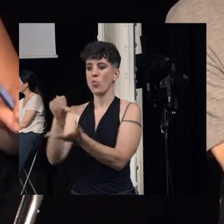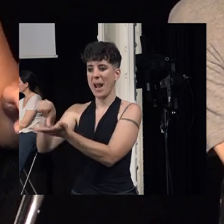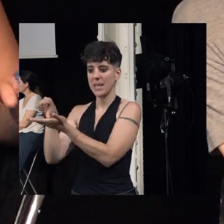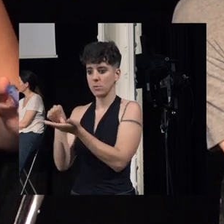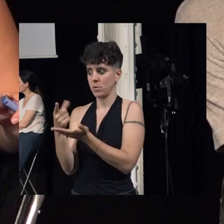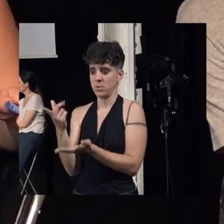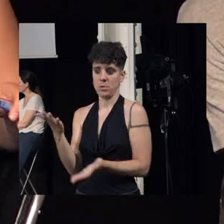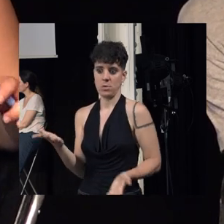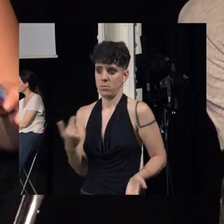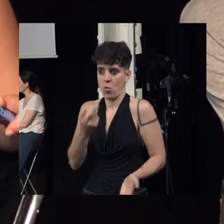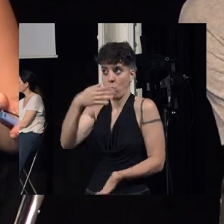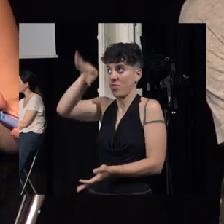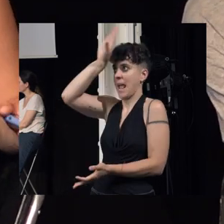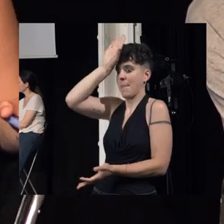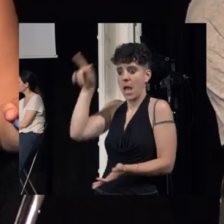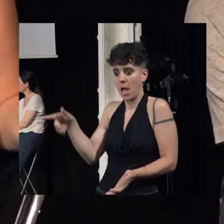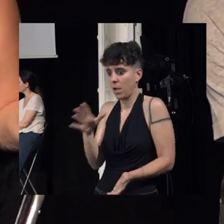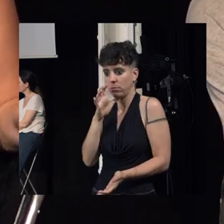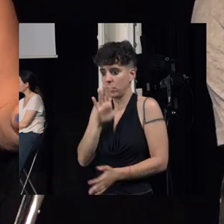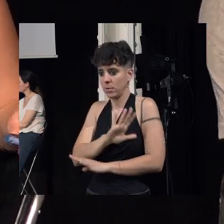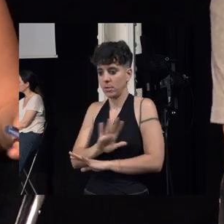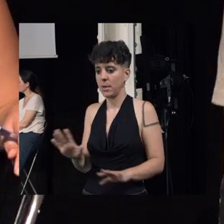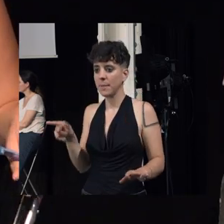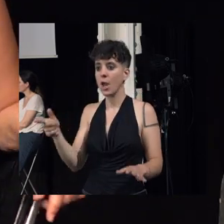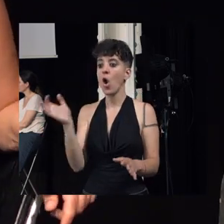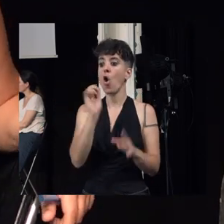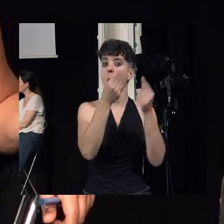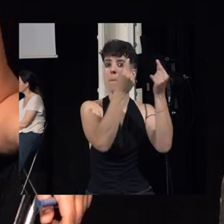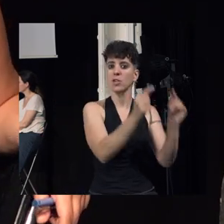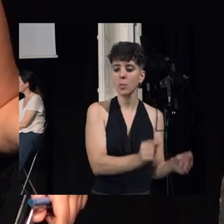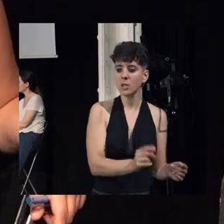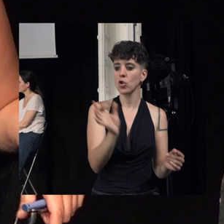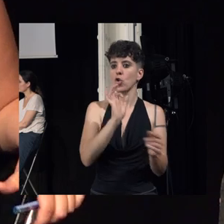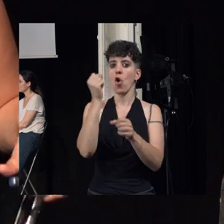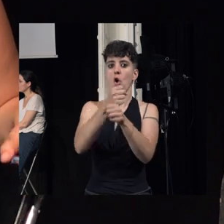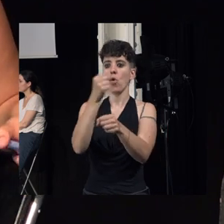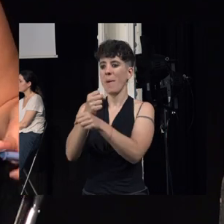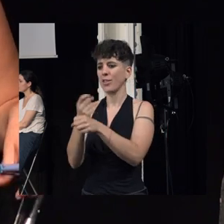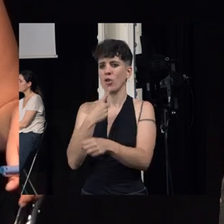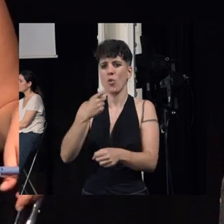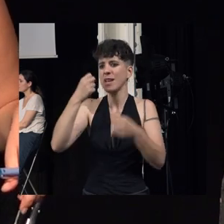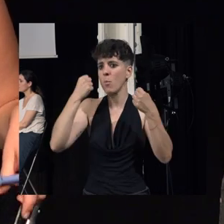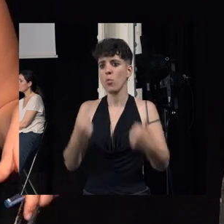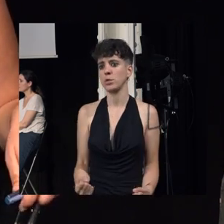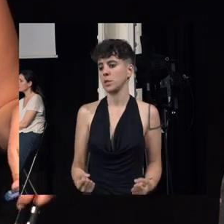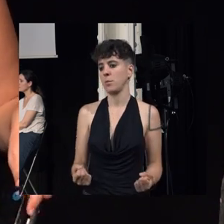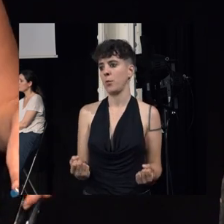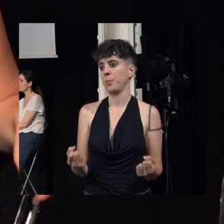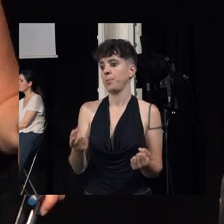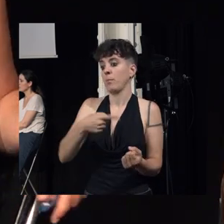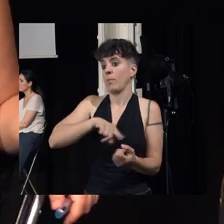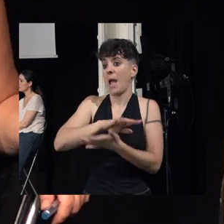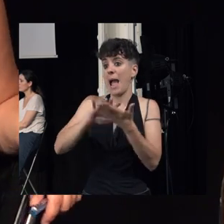o presupuestos, ¿no? O ocupación, cuesta muchísimo. Por eso decíamos, estamos hablando, o